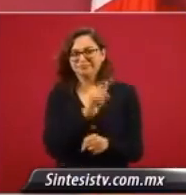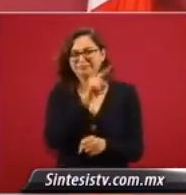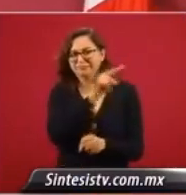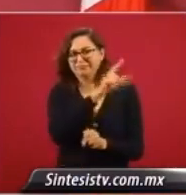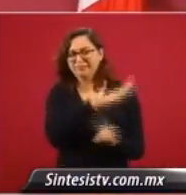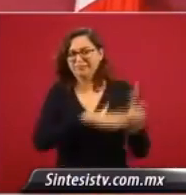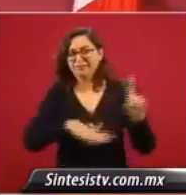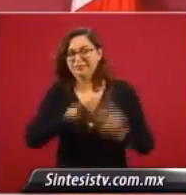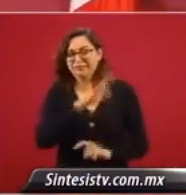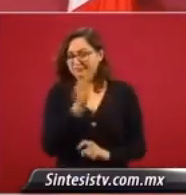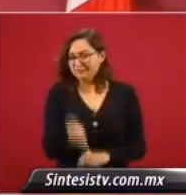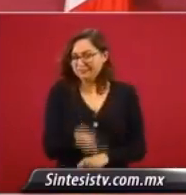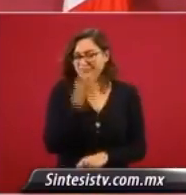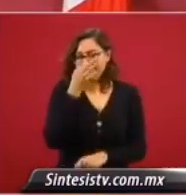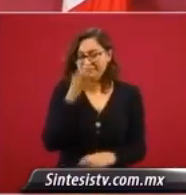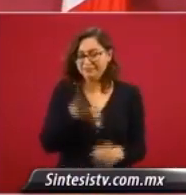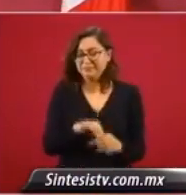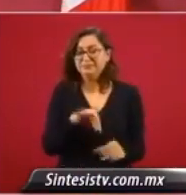asunto, ¿no?